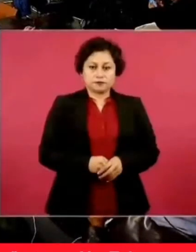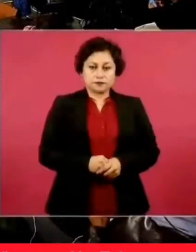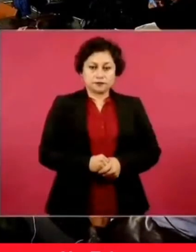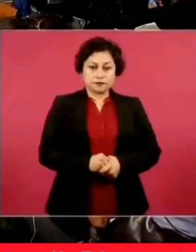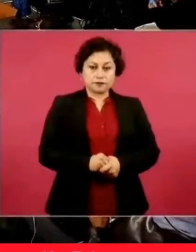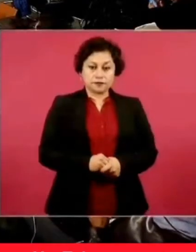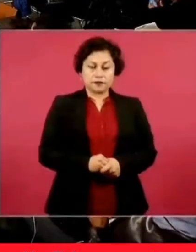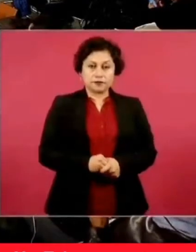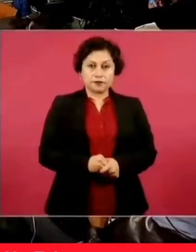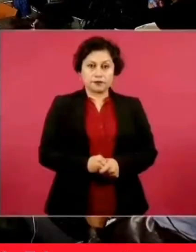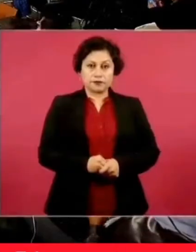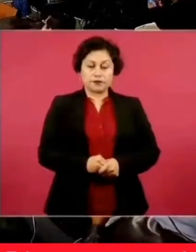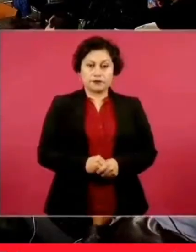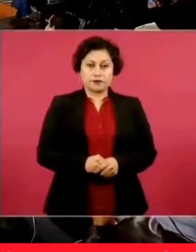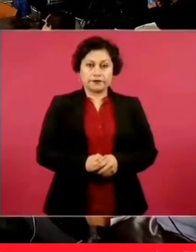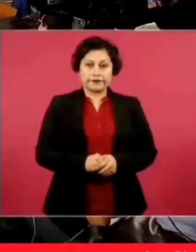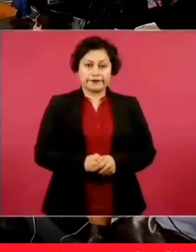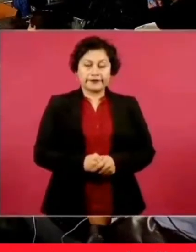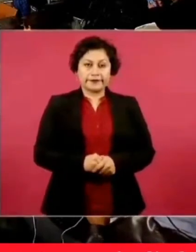Empieza por